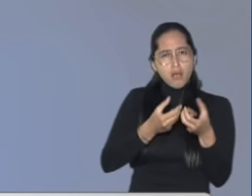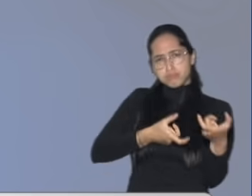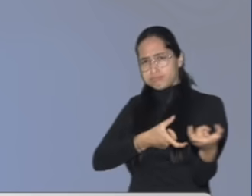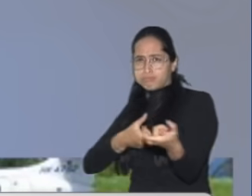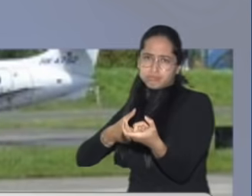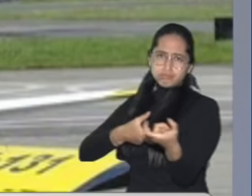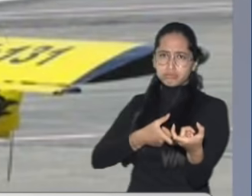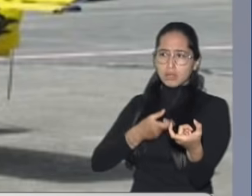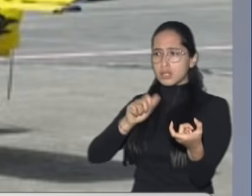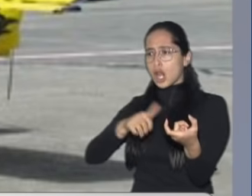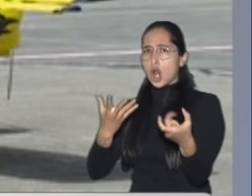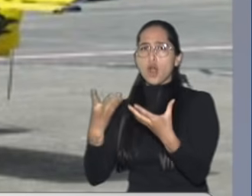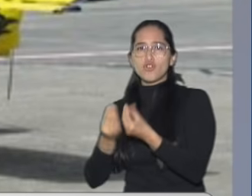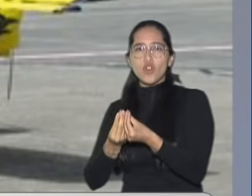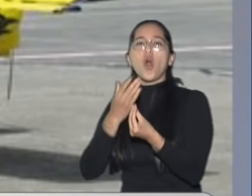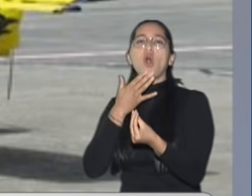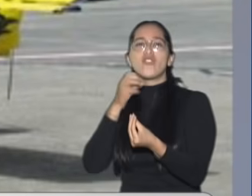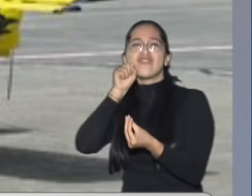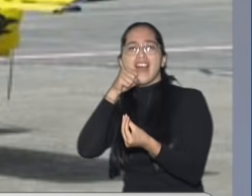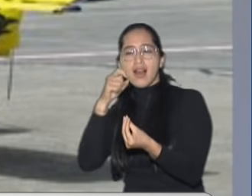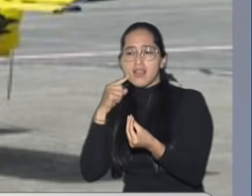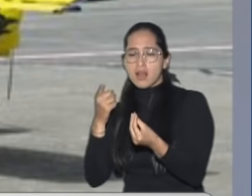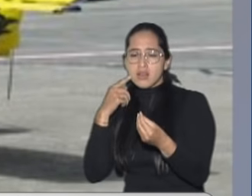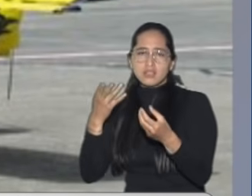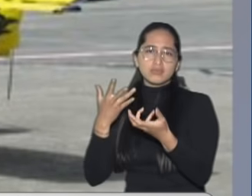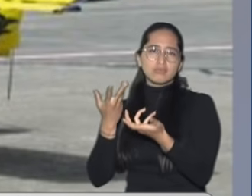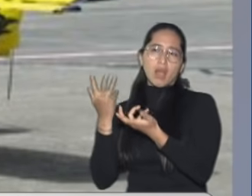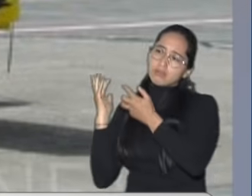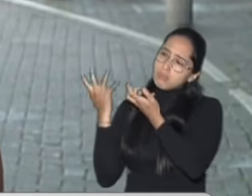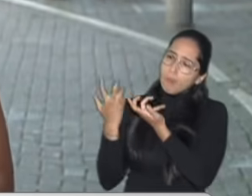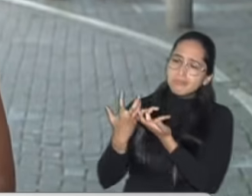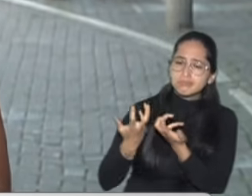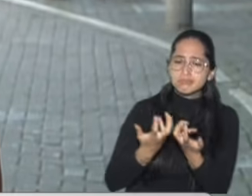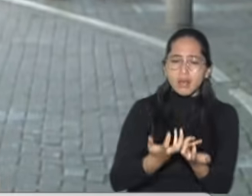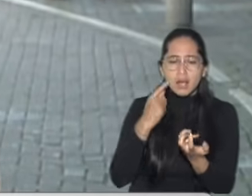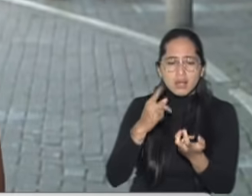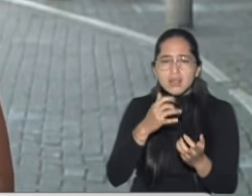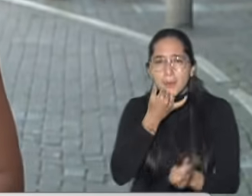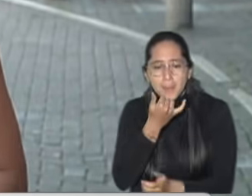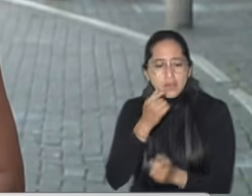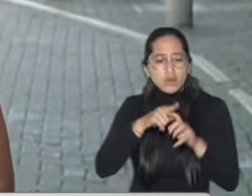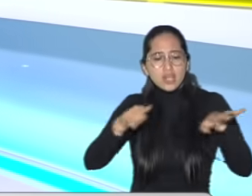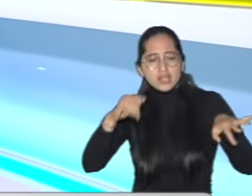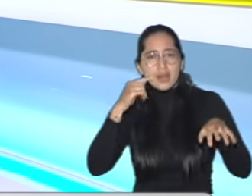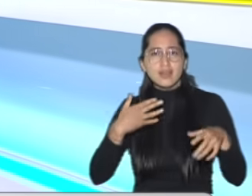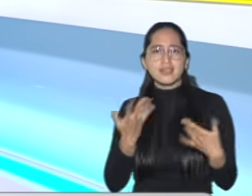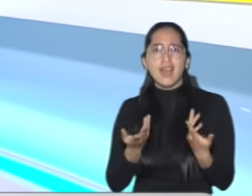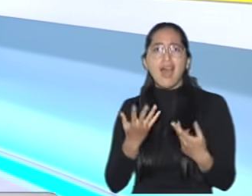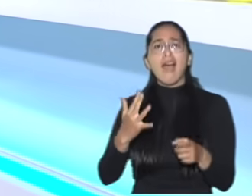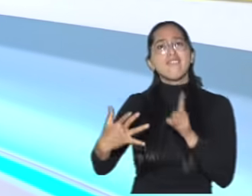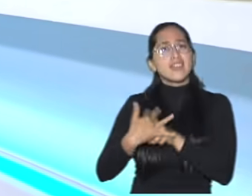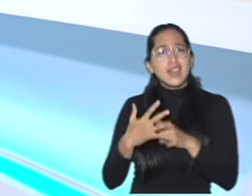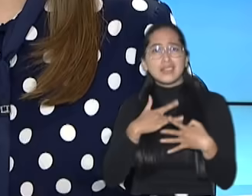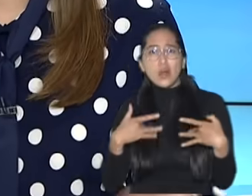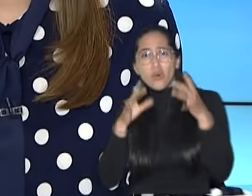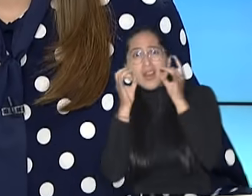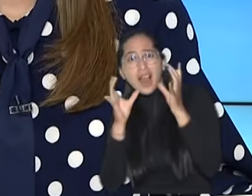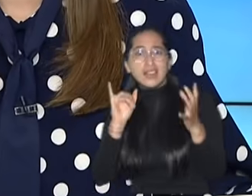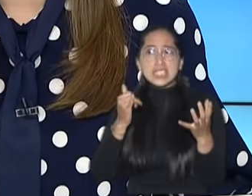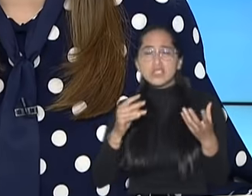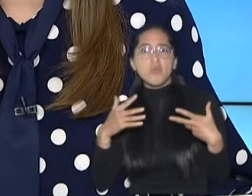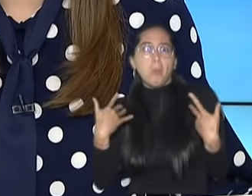si todos los ocupantes estarían heridos o fallecidos. Más adelante en minutos tendremos detalles de estas noticias. Así es, Yusi,